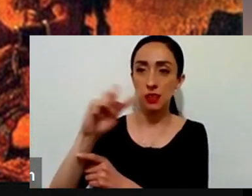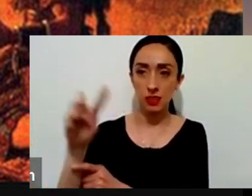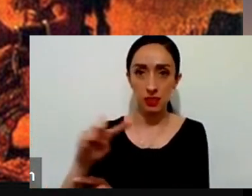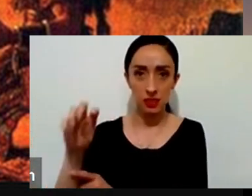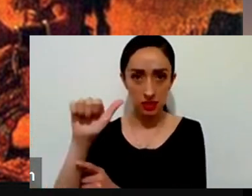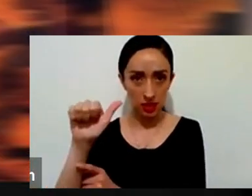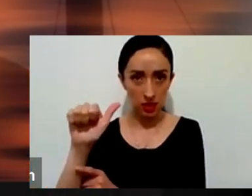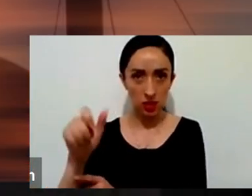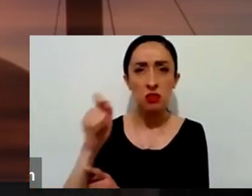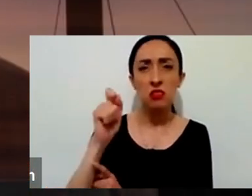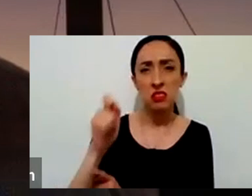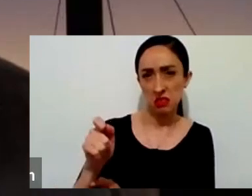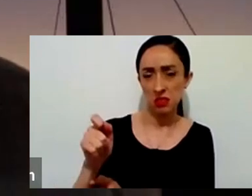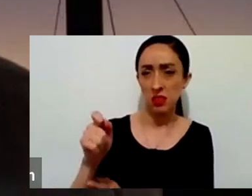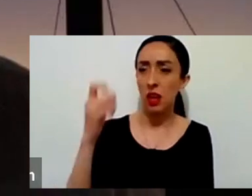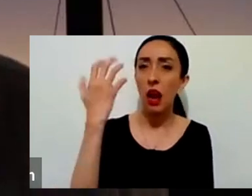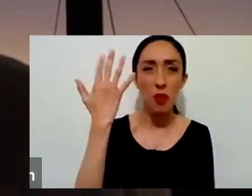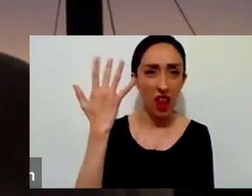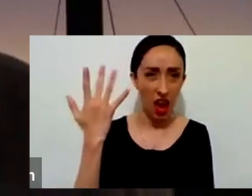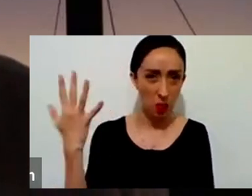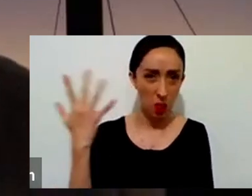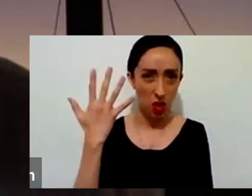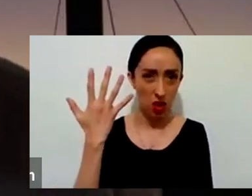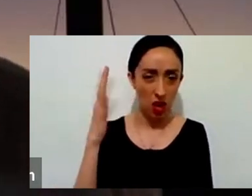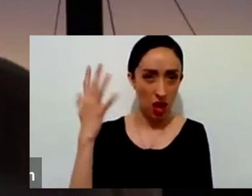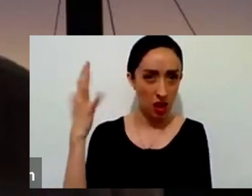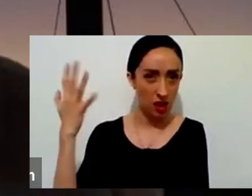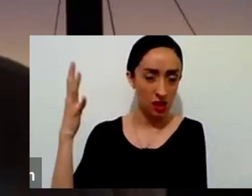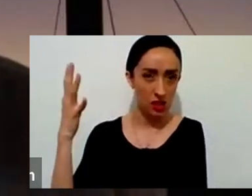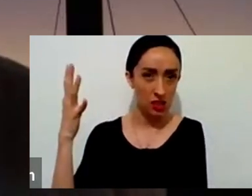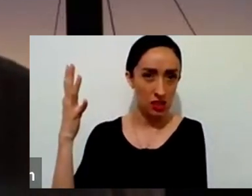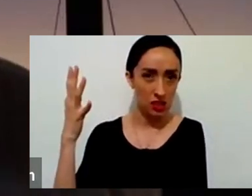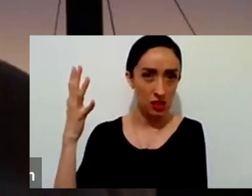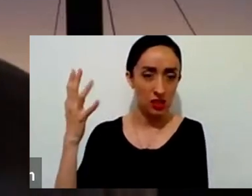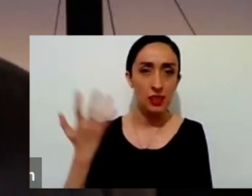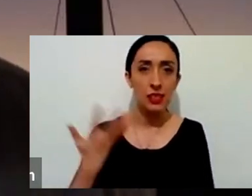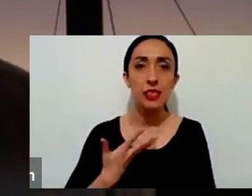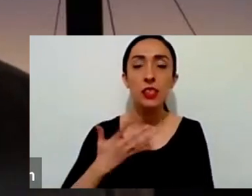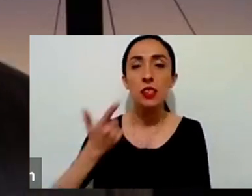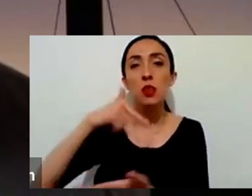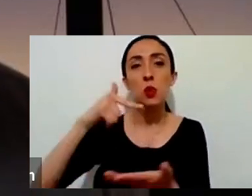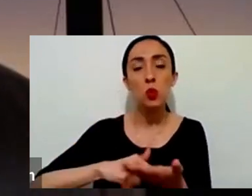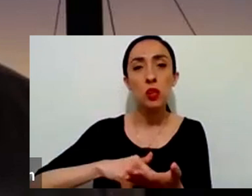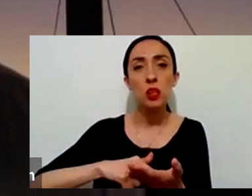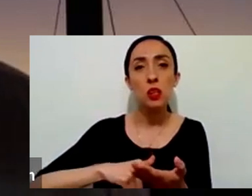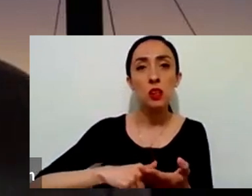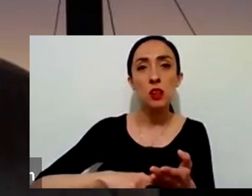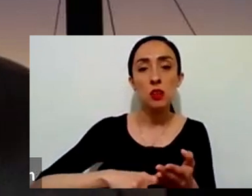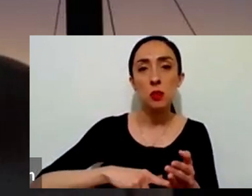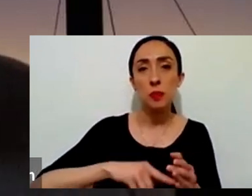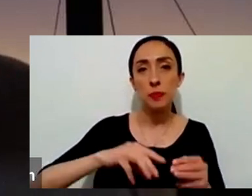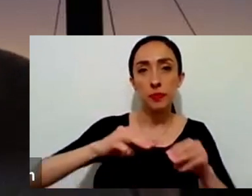ya en las afueras de Egipto, en el monte Horeb, ese